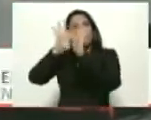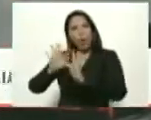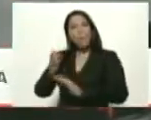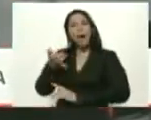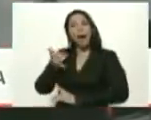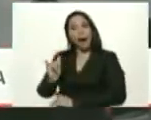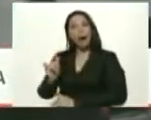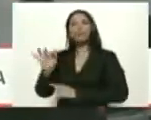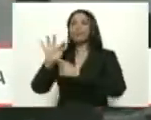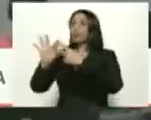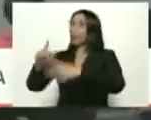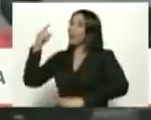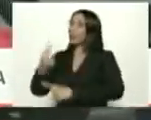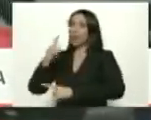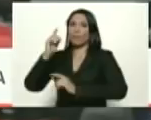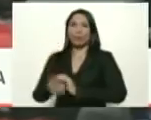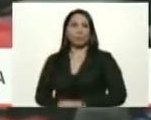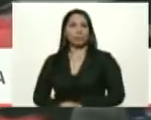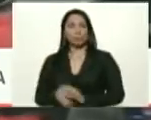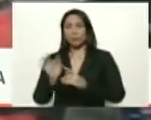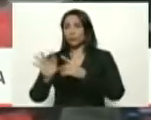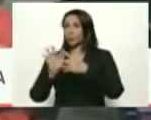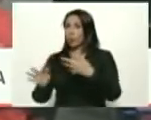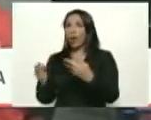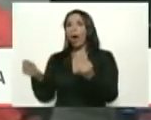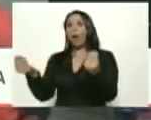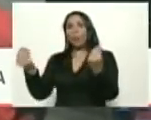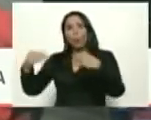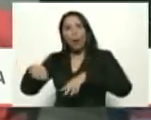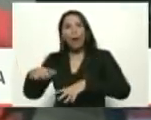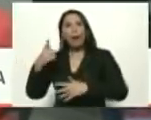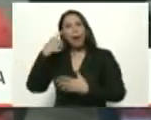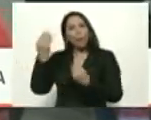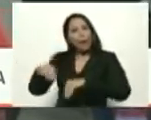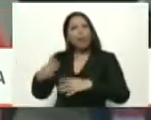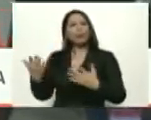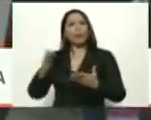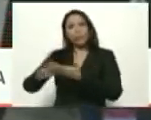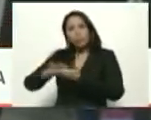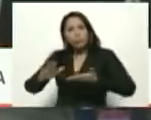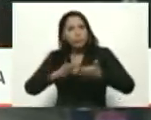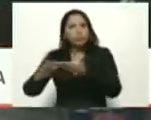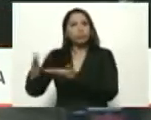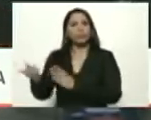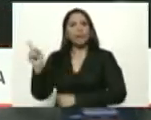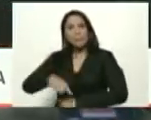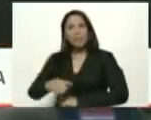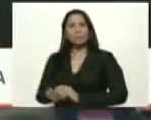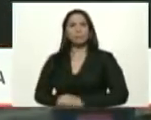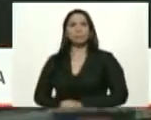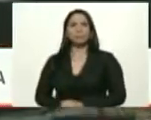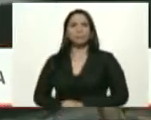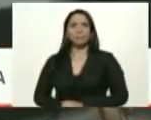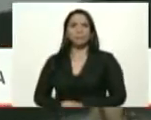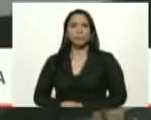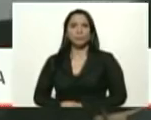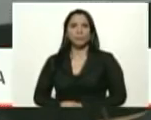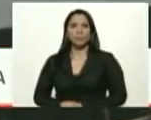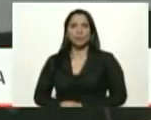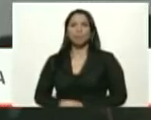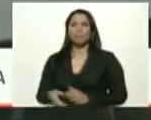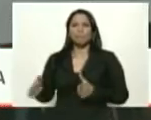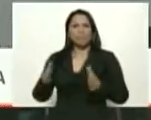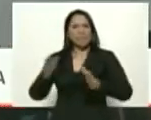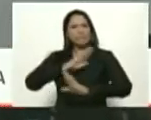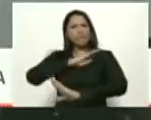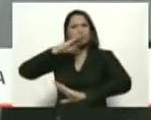existen funcionen. Funcionen para el acuerdo, para el consenso, para las soluciones, y funcionen también para la vía